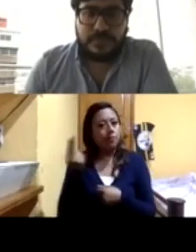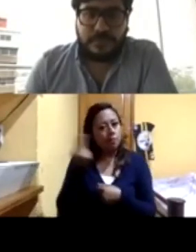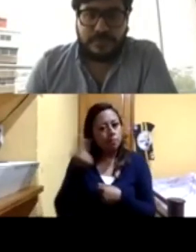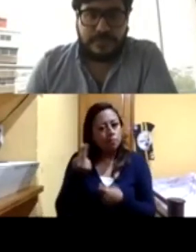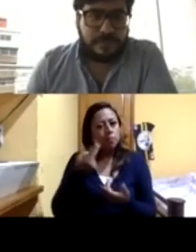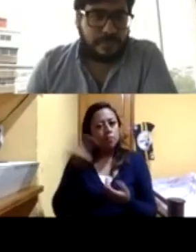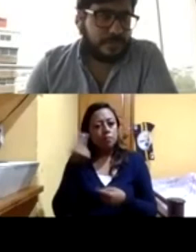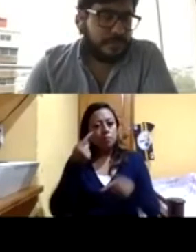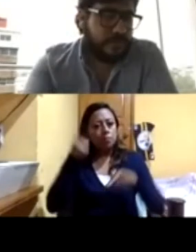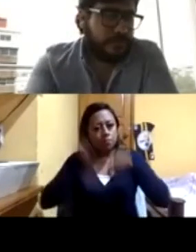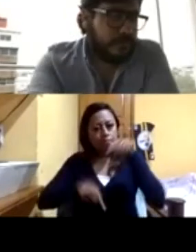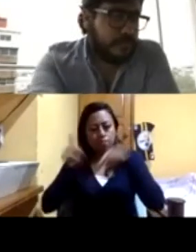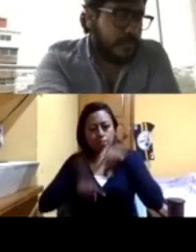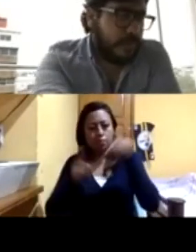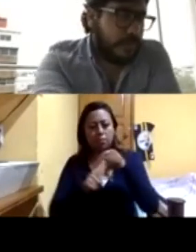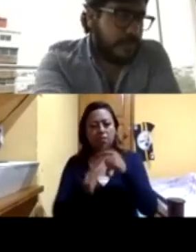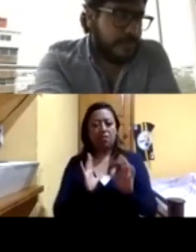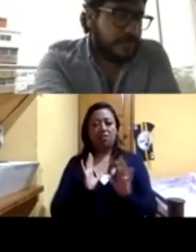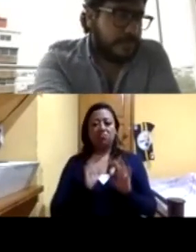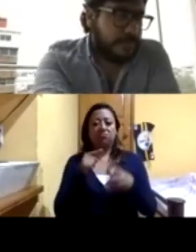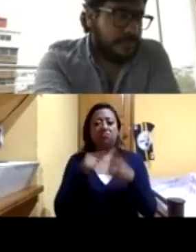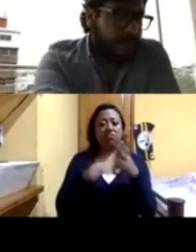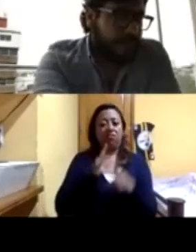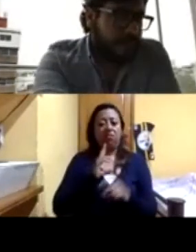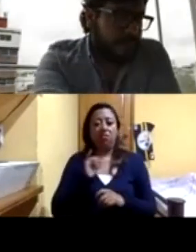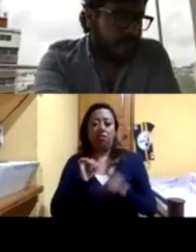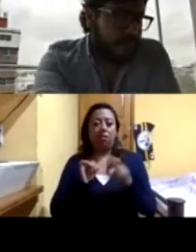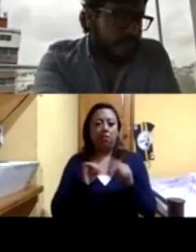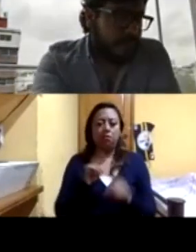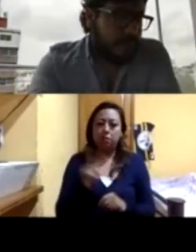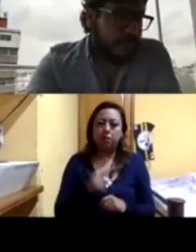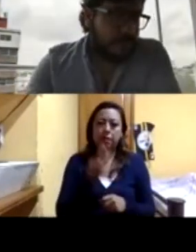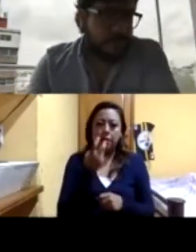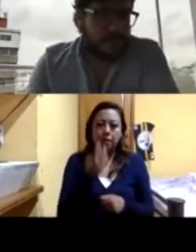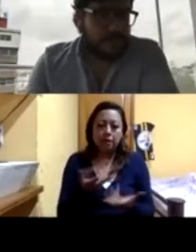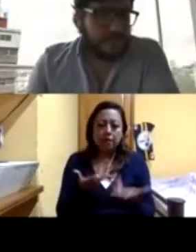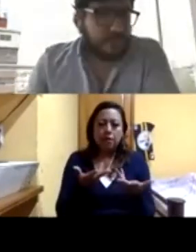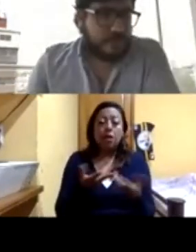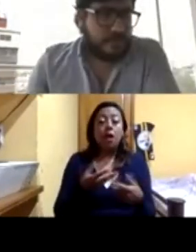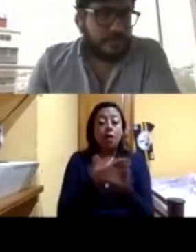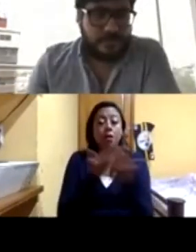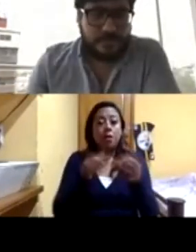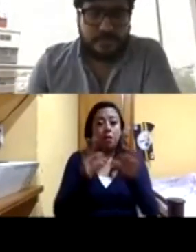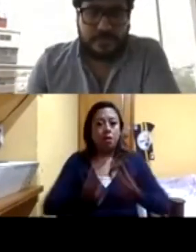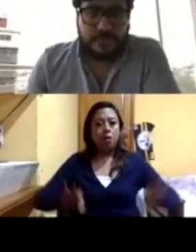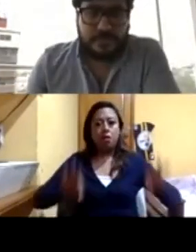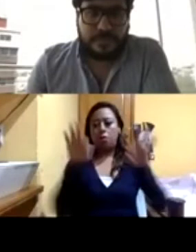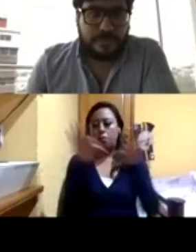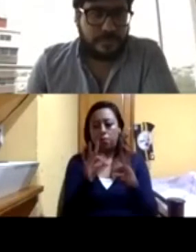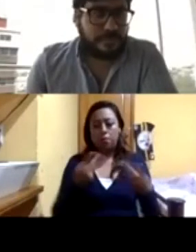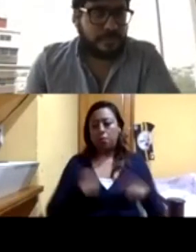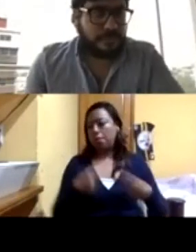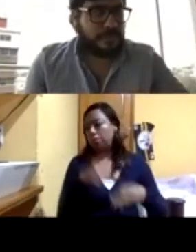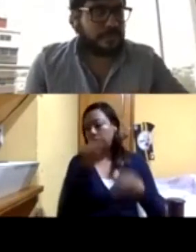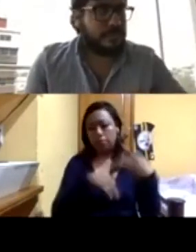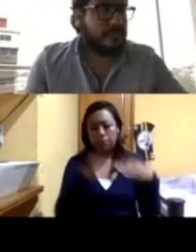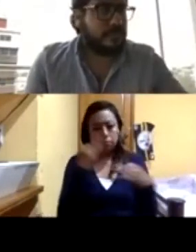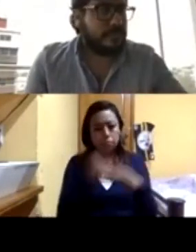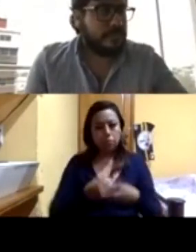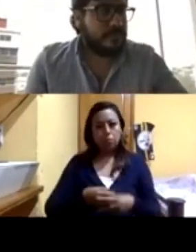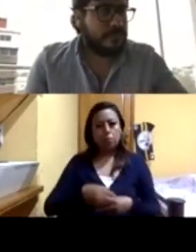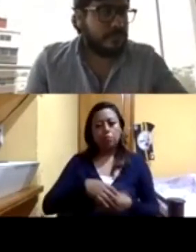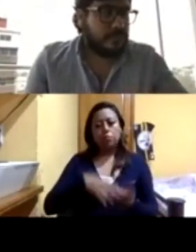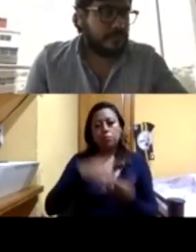esta población, la importancia de señalar que las personas adultas mayores tienen derechos y deben de poder gozarlos